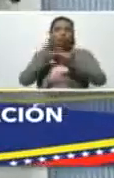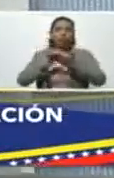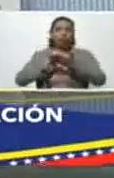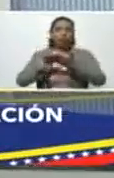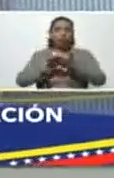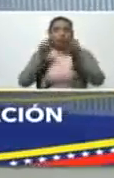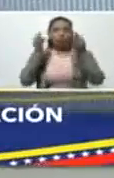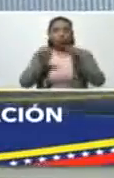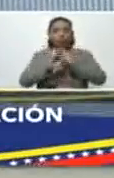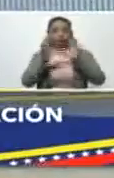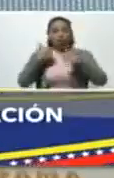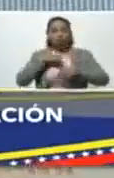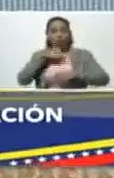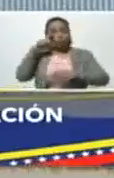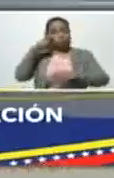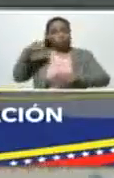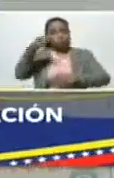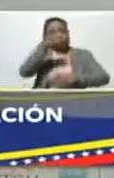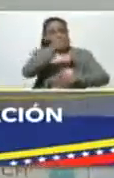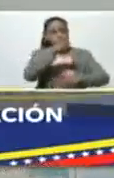efectivas que estamos buscando.